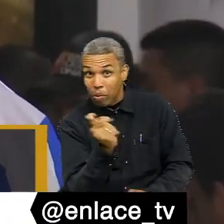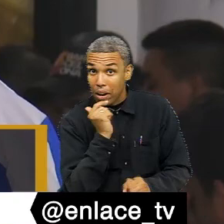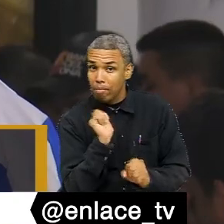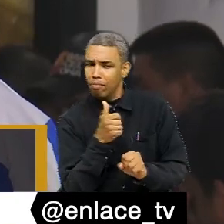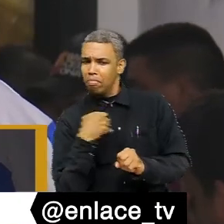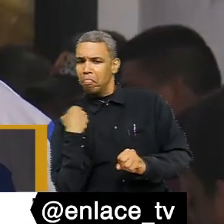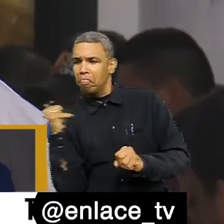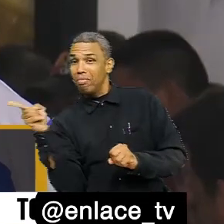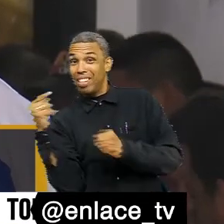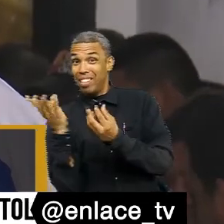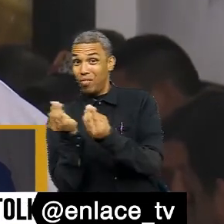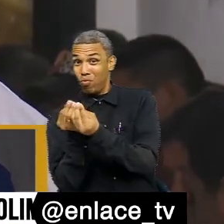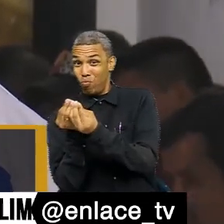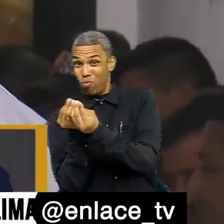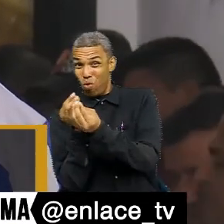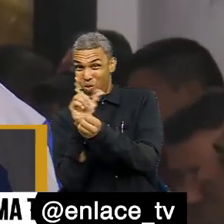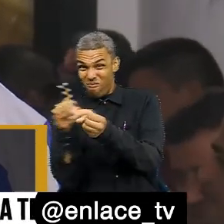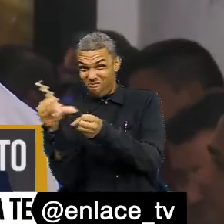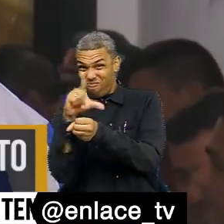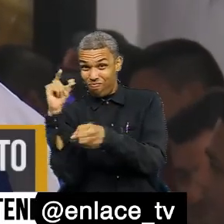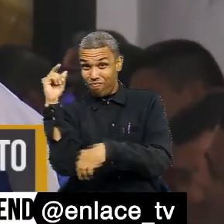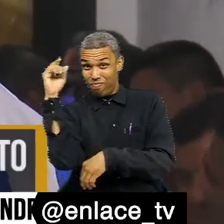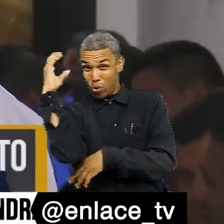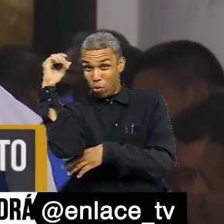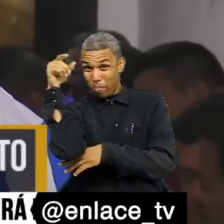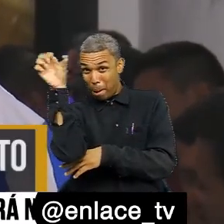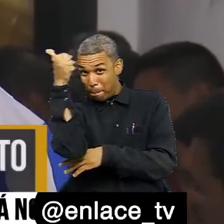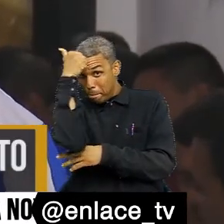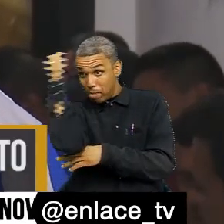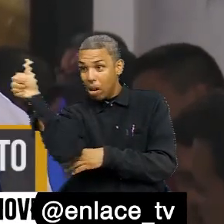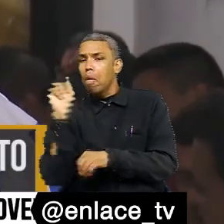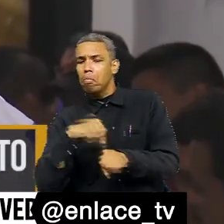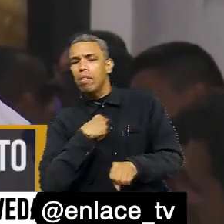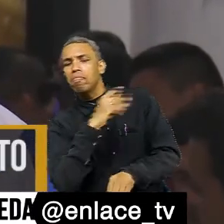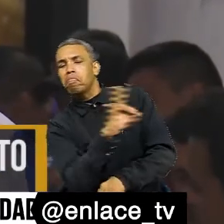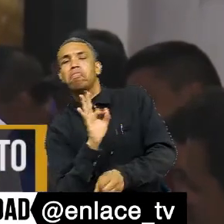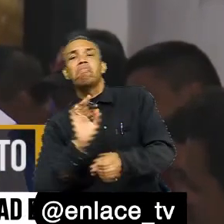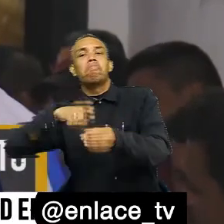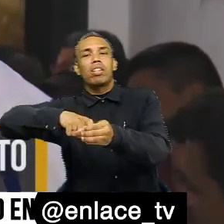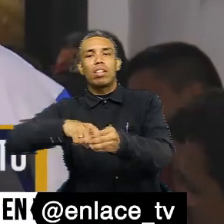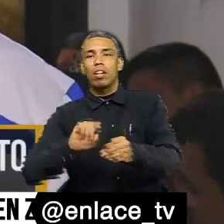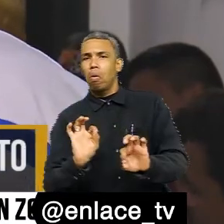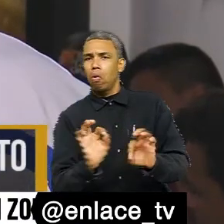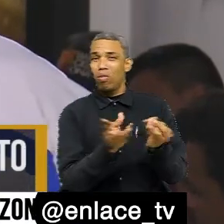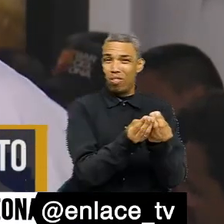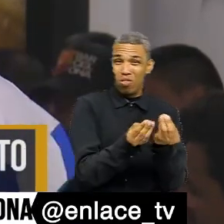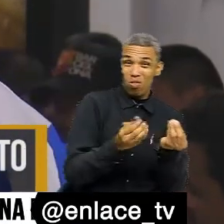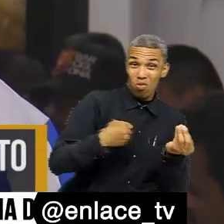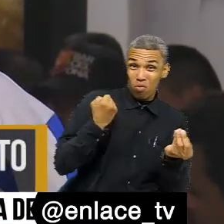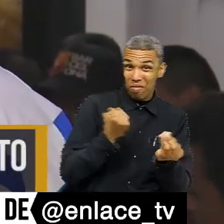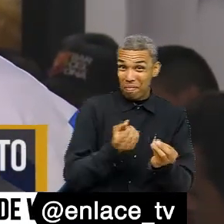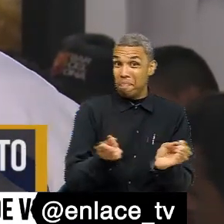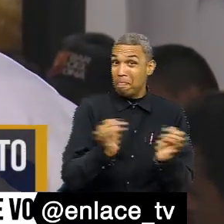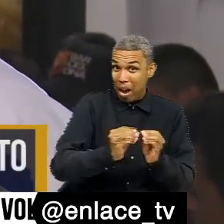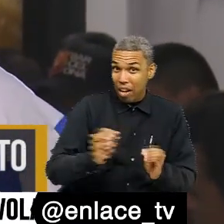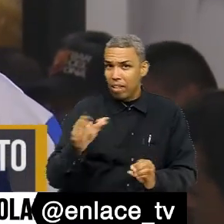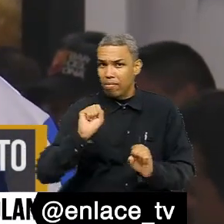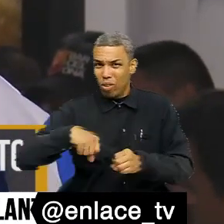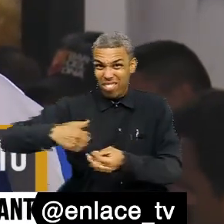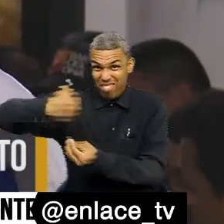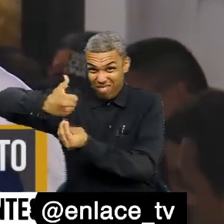ningún problema en colocar, diga usted, 2, 3, 4 jugadores de esa sub-20